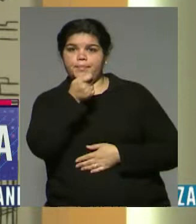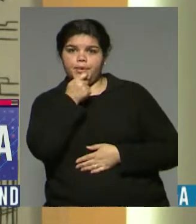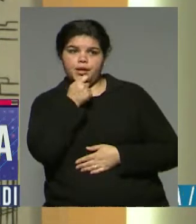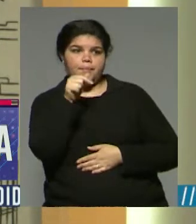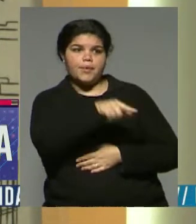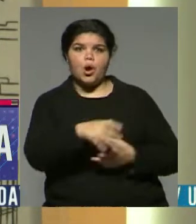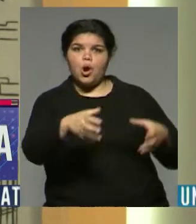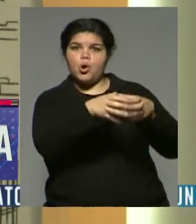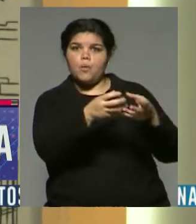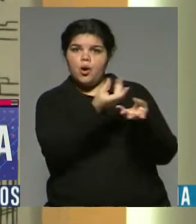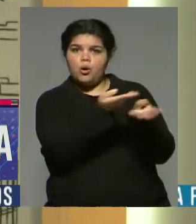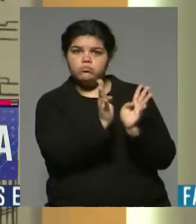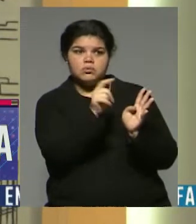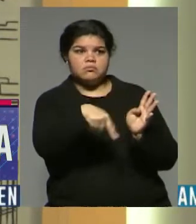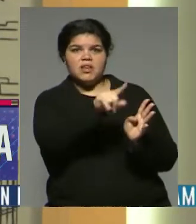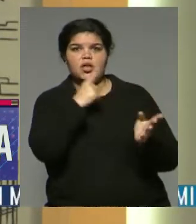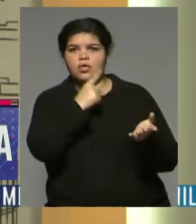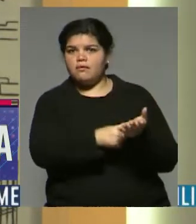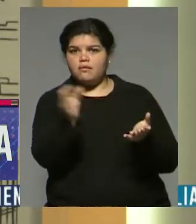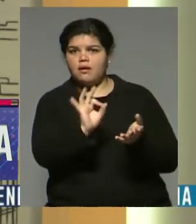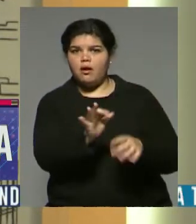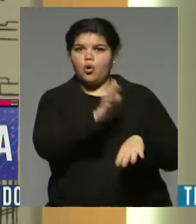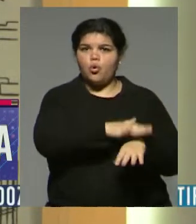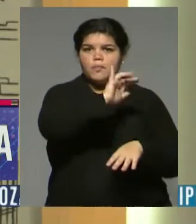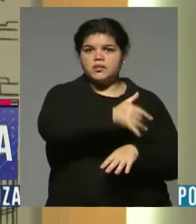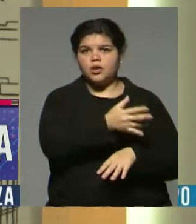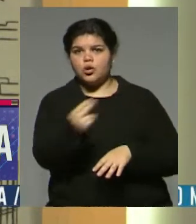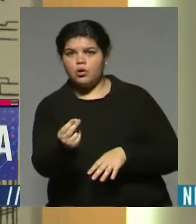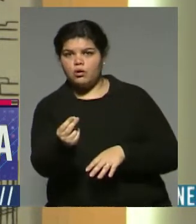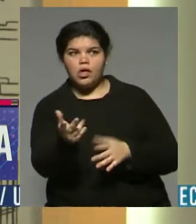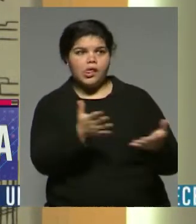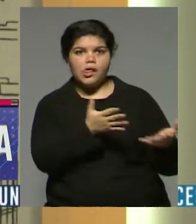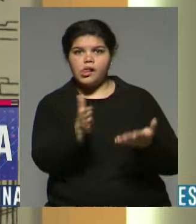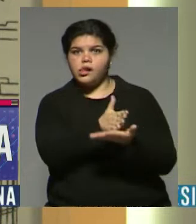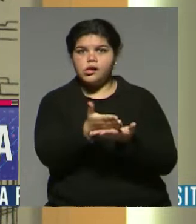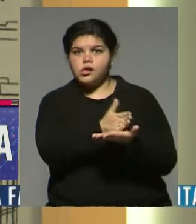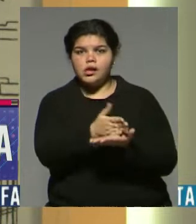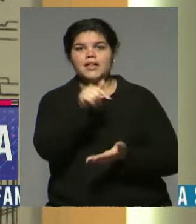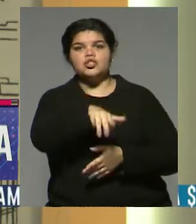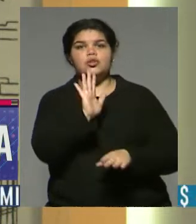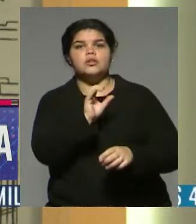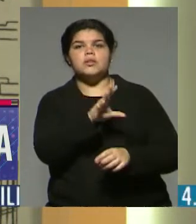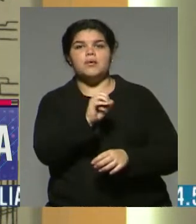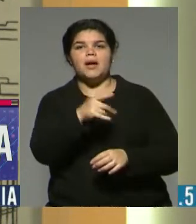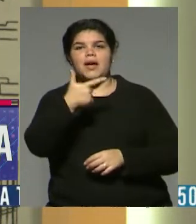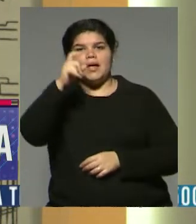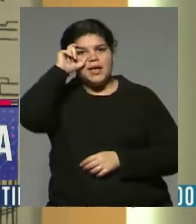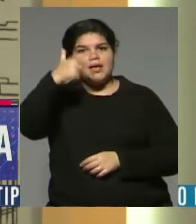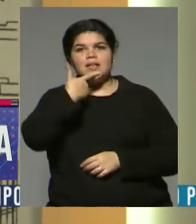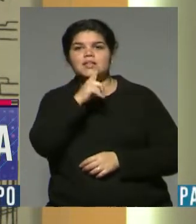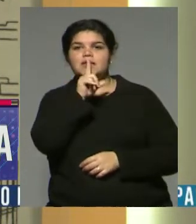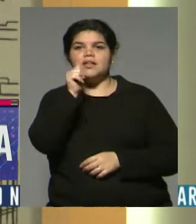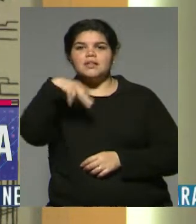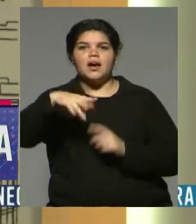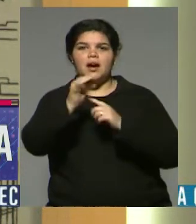nada entre justamente estas dos condiciones de culpable o no culpable? Uh-huh. Es donde se denomina que queda estancado. Sí o sí, esto cabe